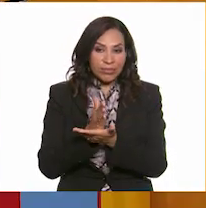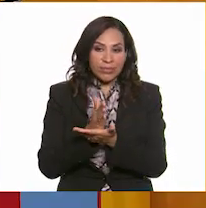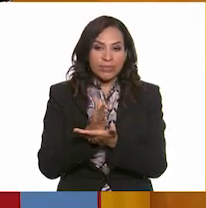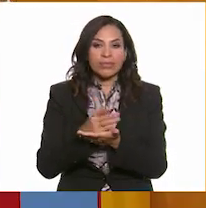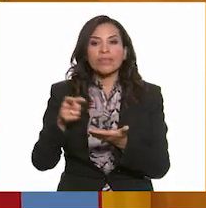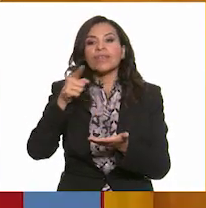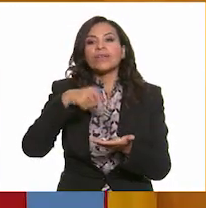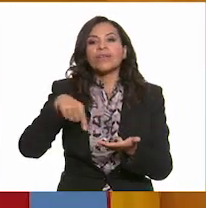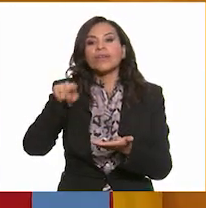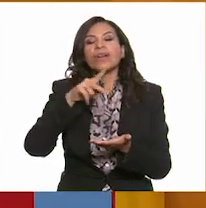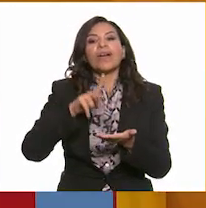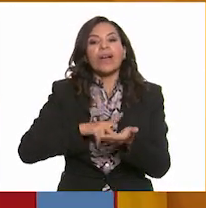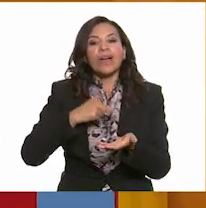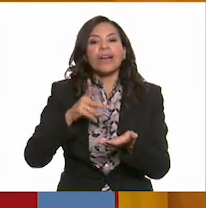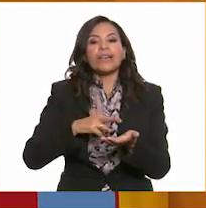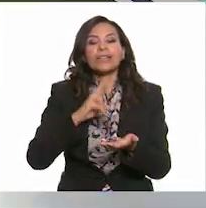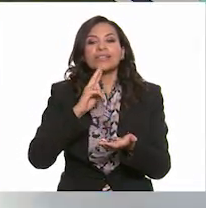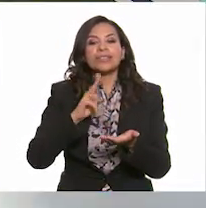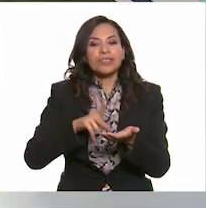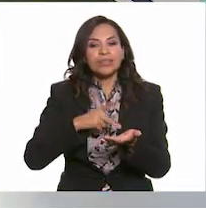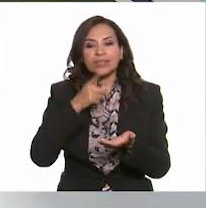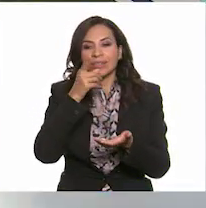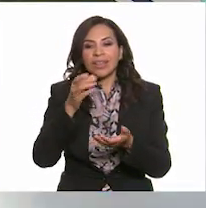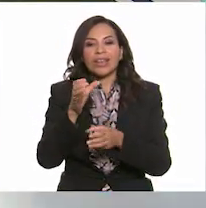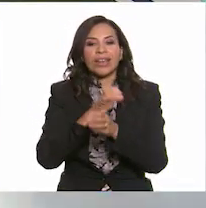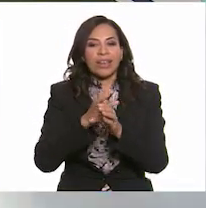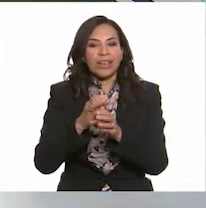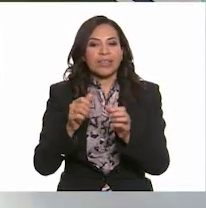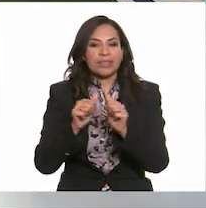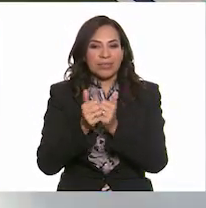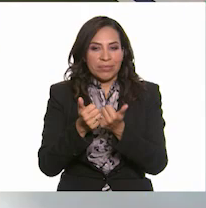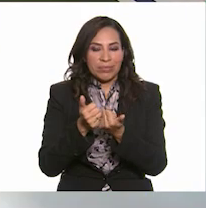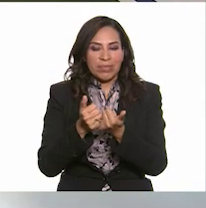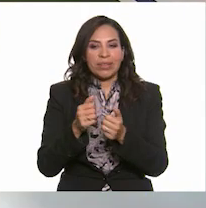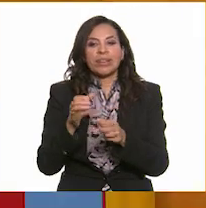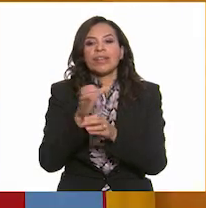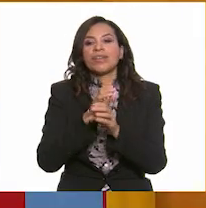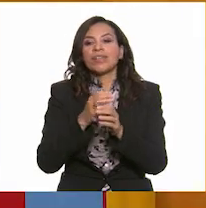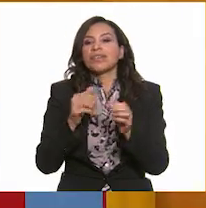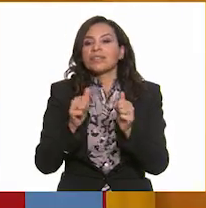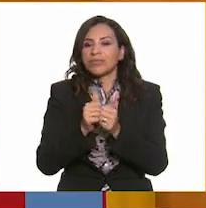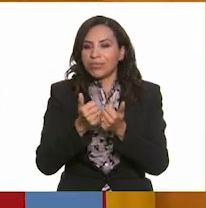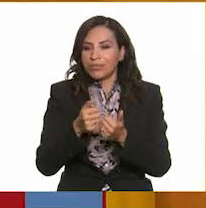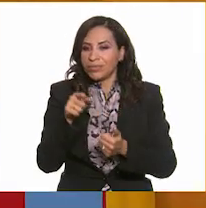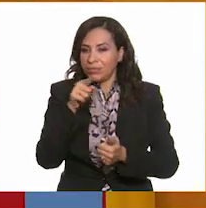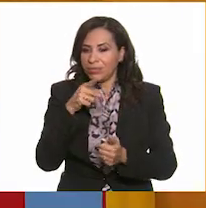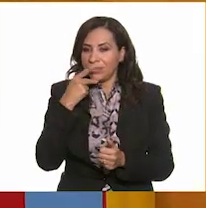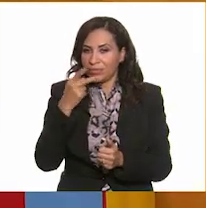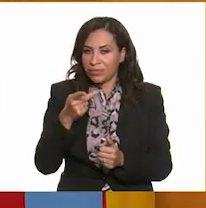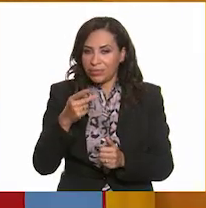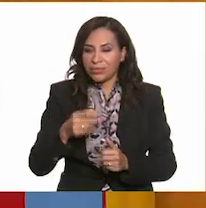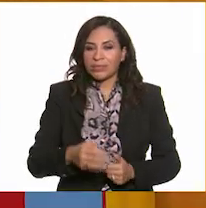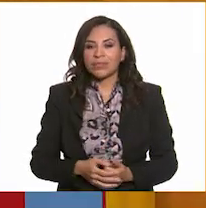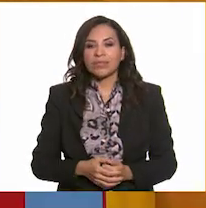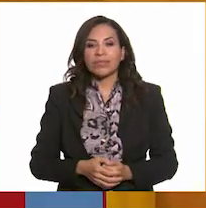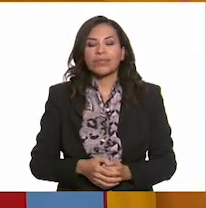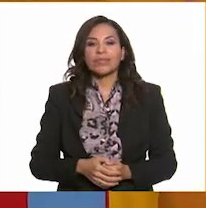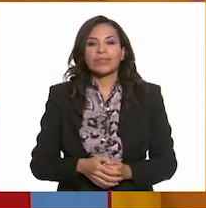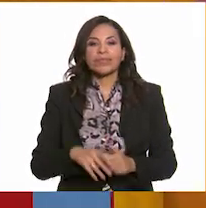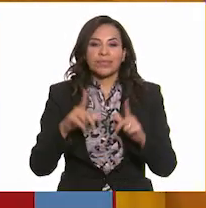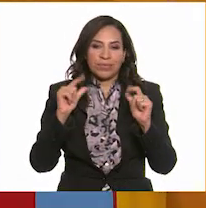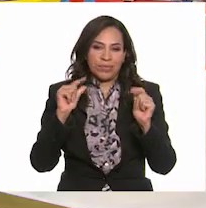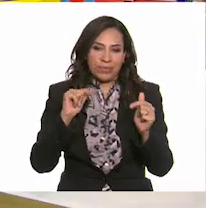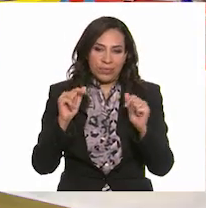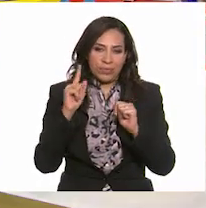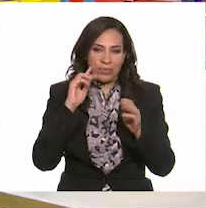cuando yo pare, ustedes van a repetir café con pan, ¿sí? Cuando yo diga café con pan, ustedes repiten, ¿ok? Muy bien. ¿Listos? La la la